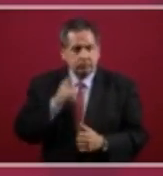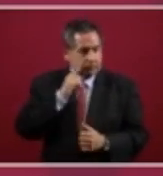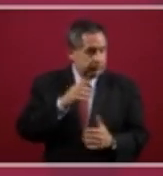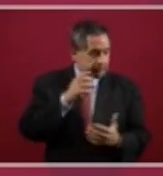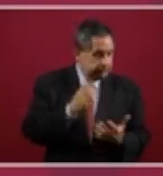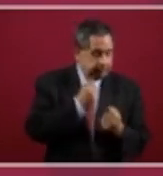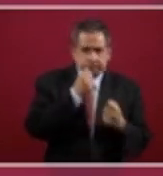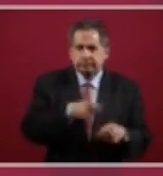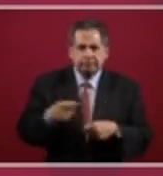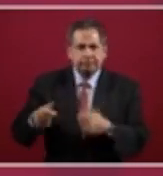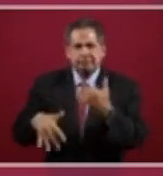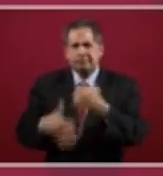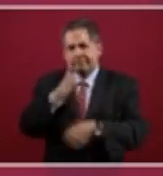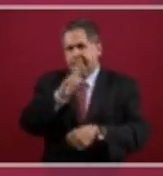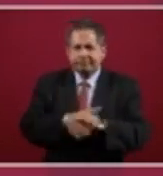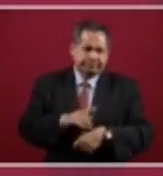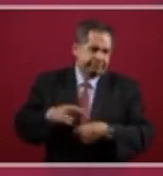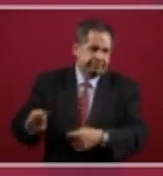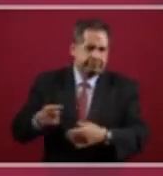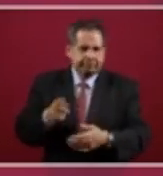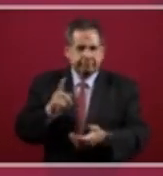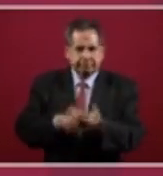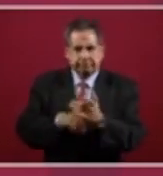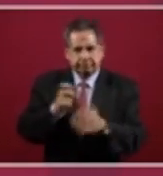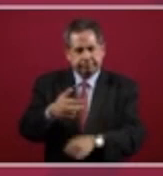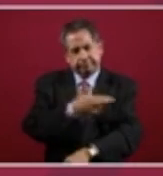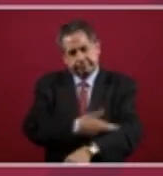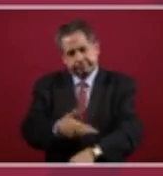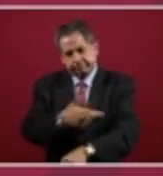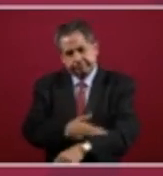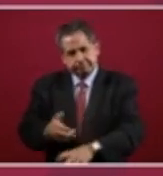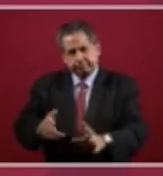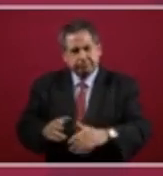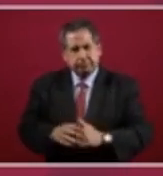rescate. En 15 días es un trámite